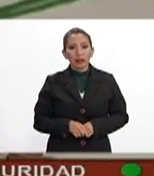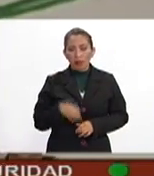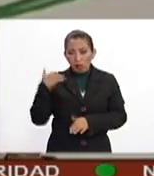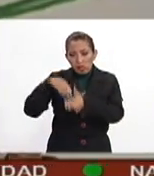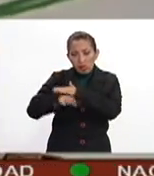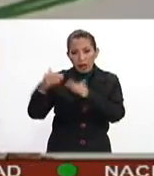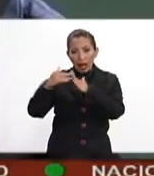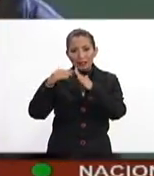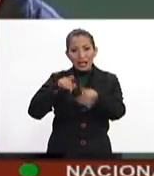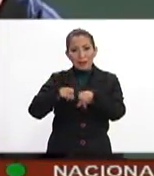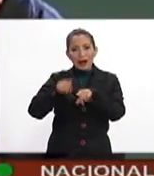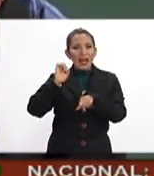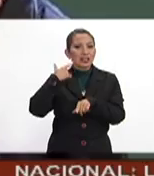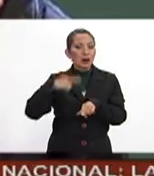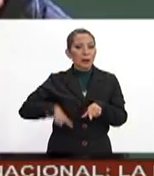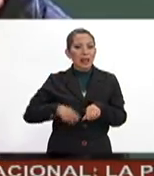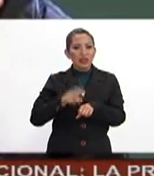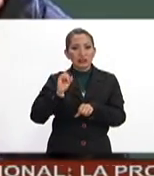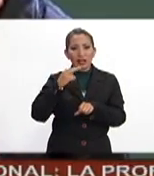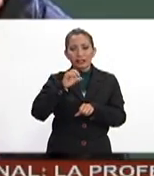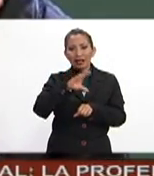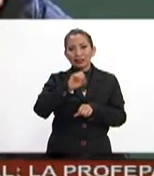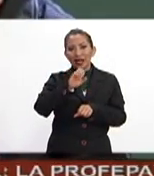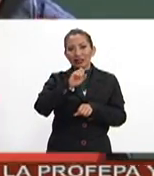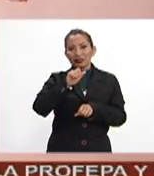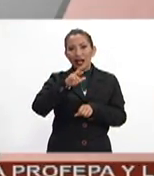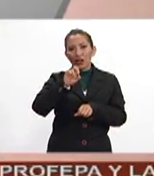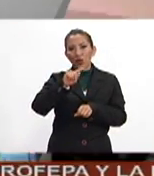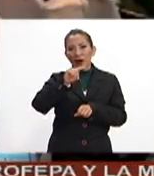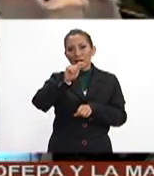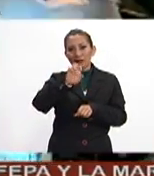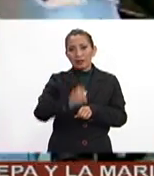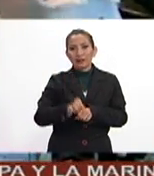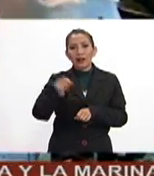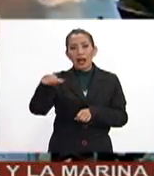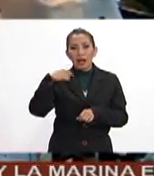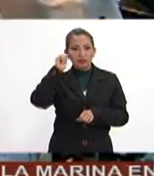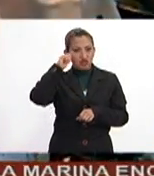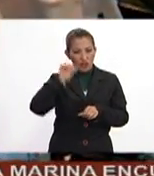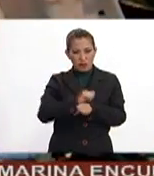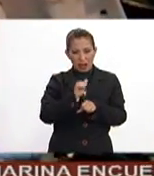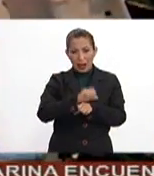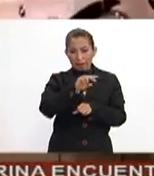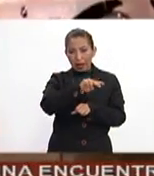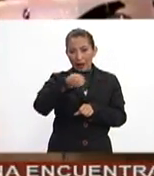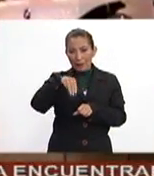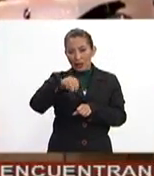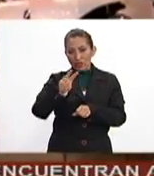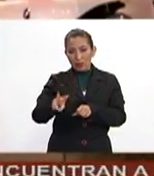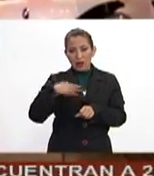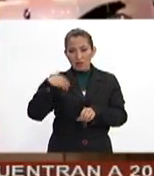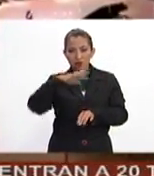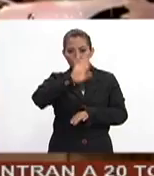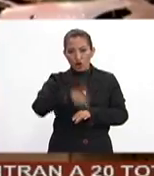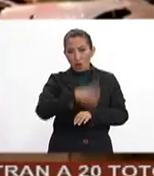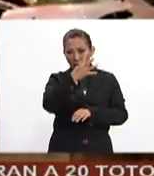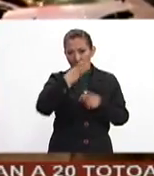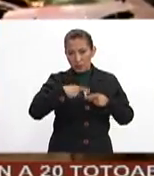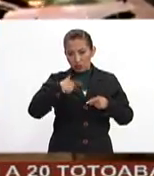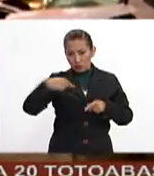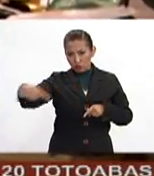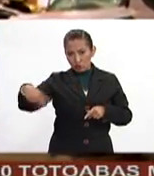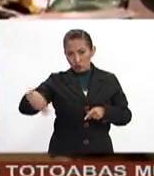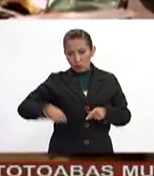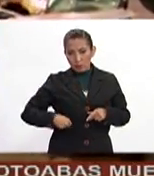Catean propiedad del hermano del exgobernador de Chihuahua, César Duarte. El conductor del BMW que causó la muerte de 4